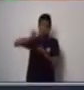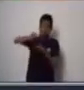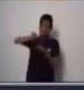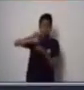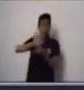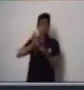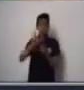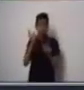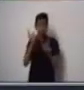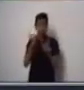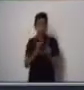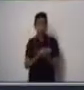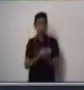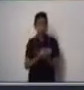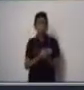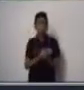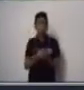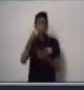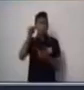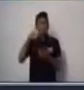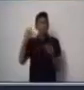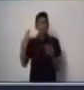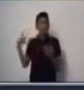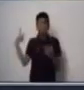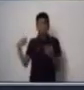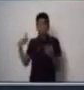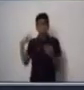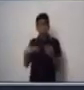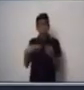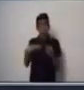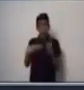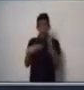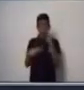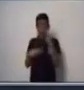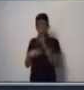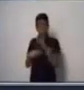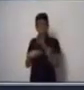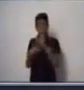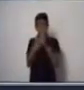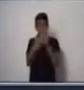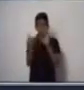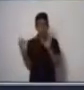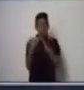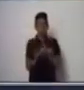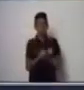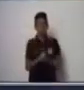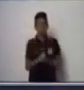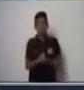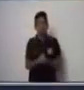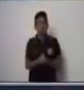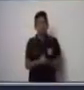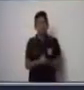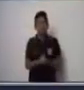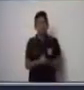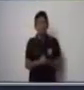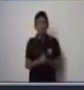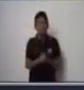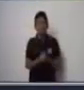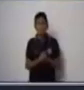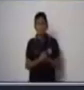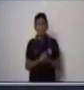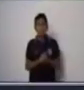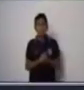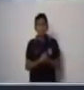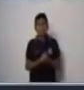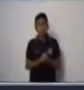entonces estamos cortando las líneas que nos habían marcado muy bien